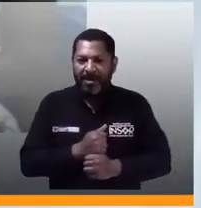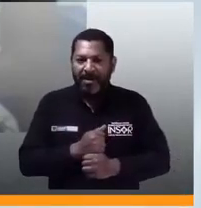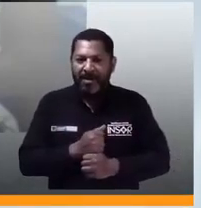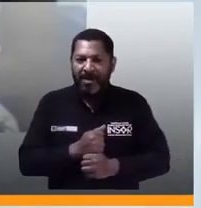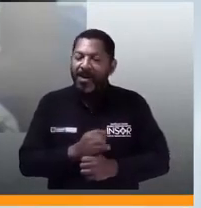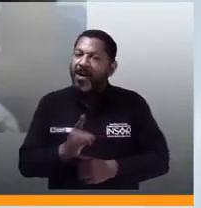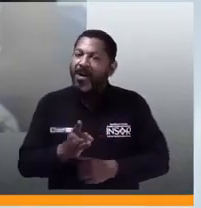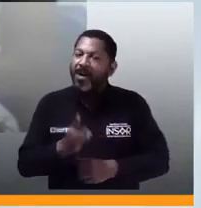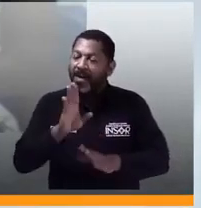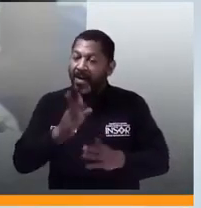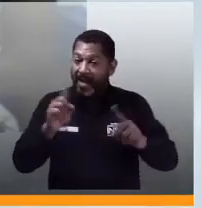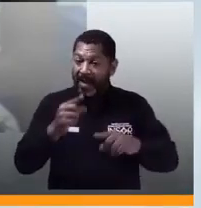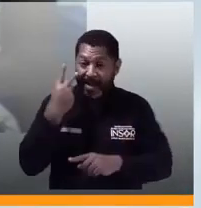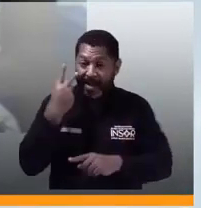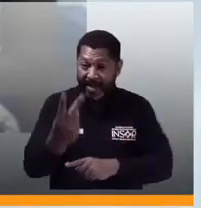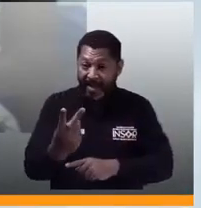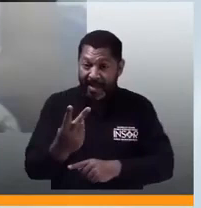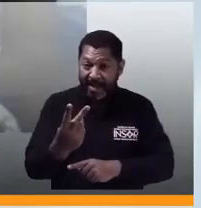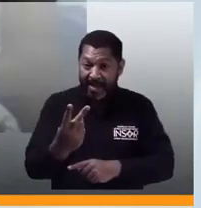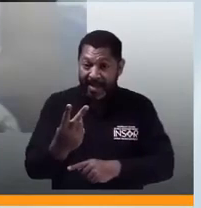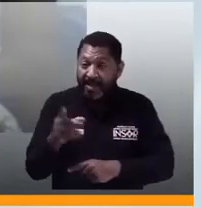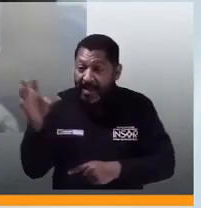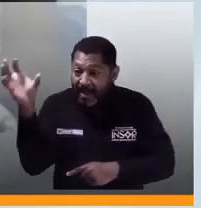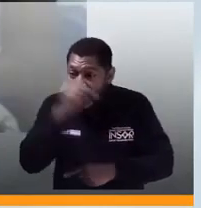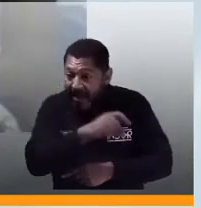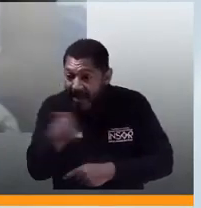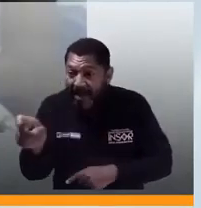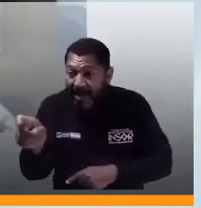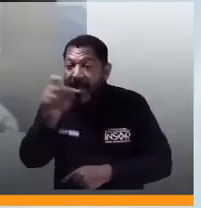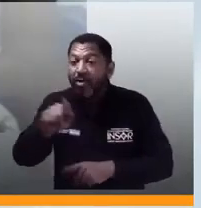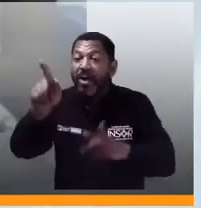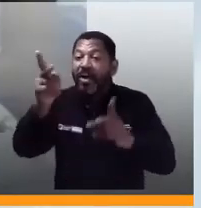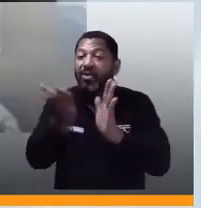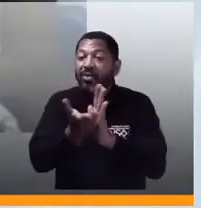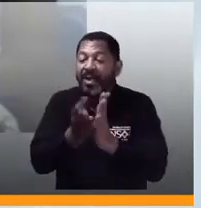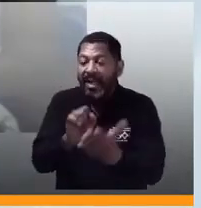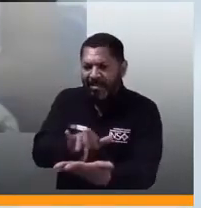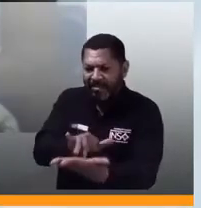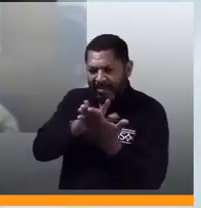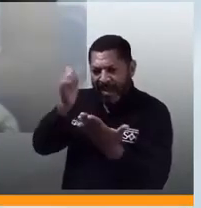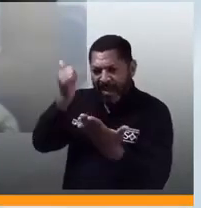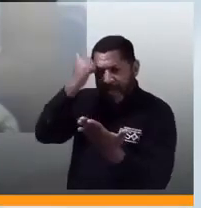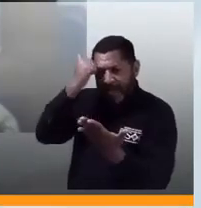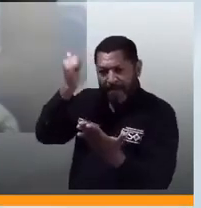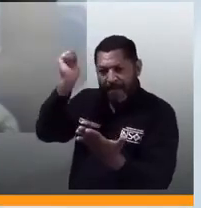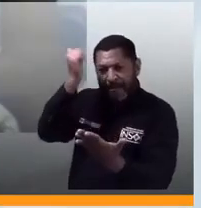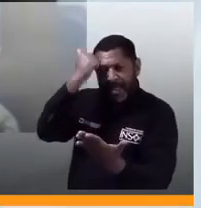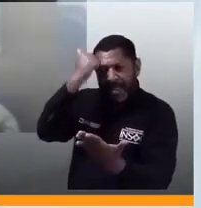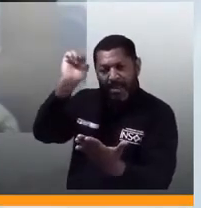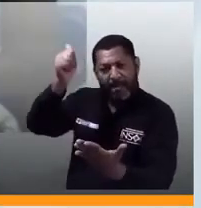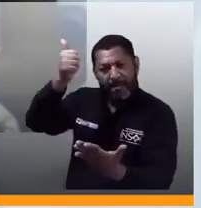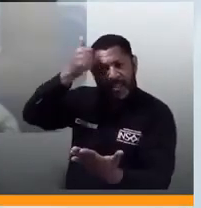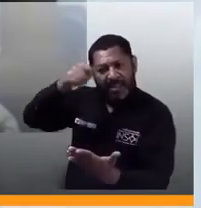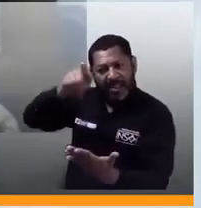evidencie también que el estudiante quiere ser el protagonista allí, quiere mostrar